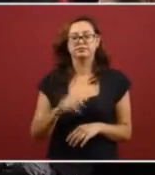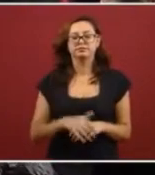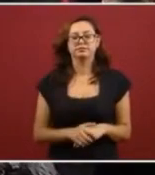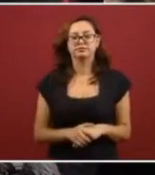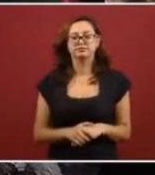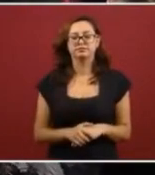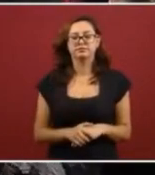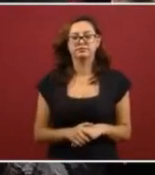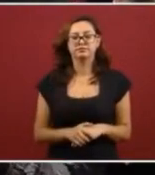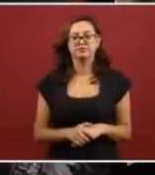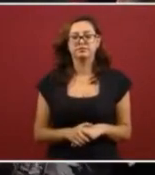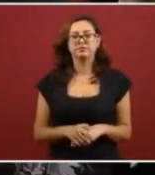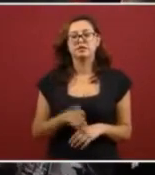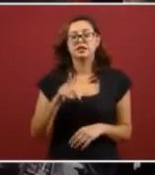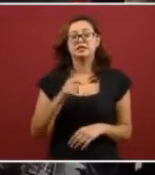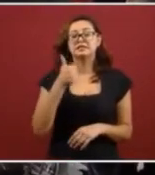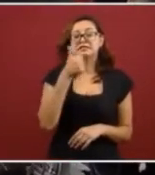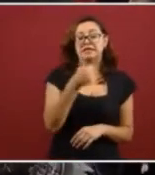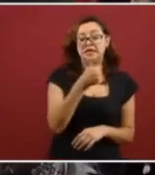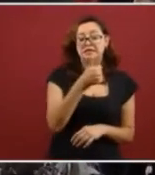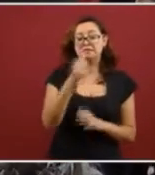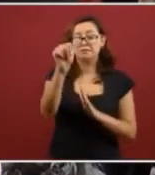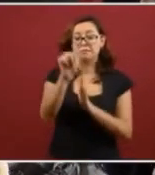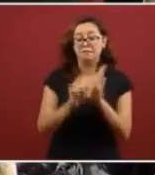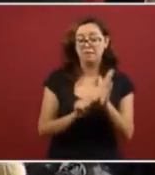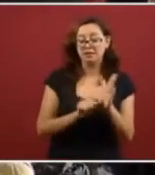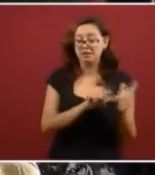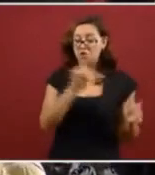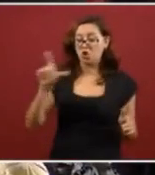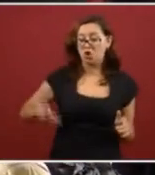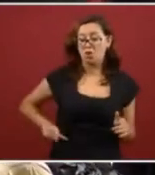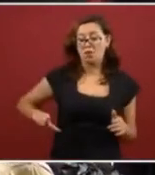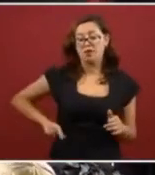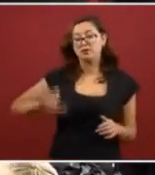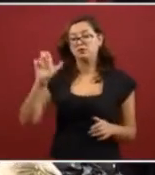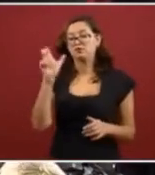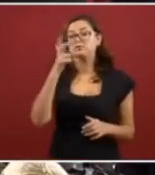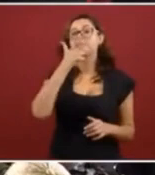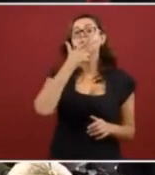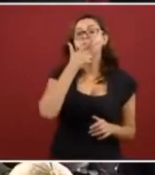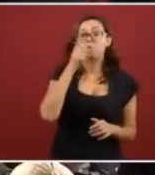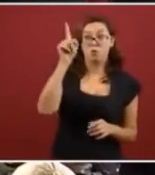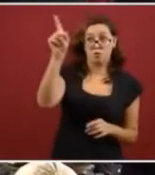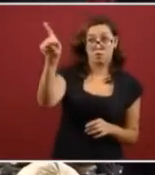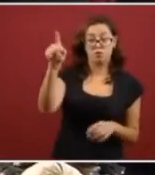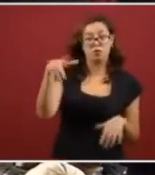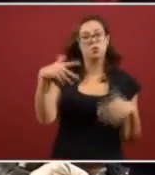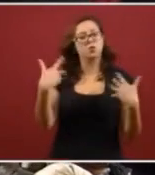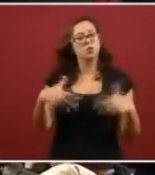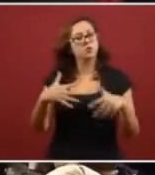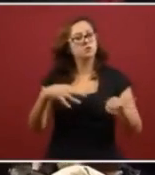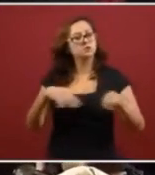6 meses gobernador de Chihuahua. Was 6 months the governor of Chihuahua, and he did important things.